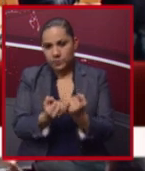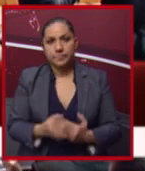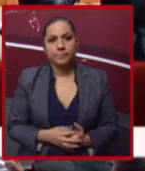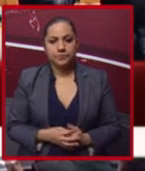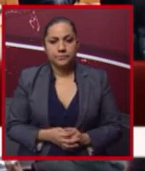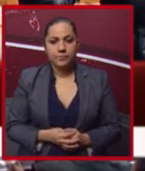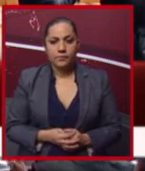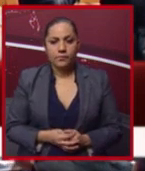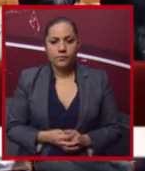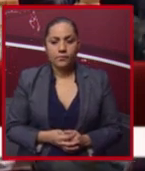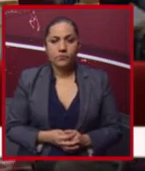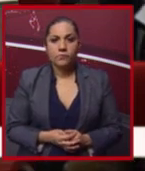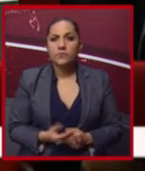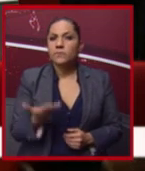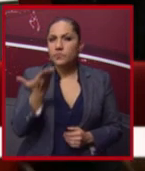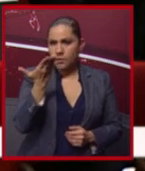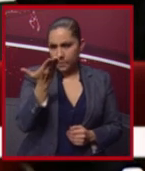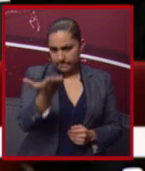Solicitarle